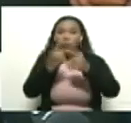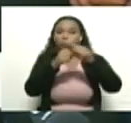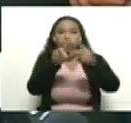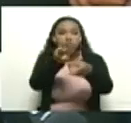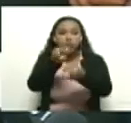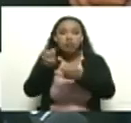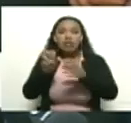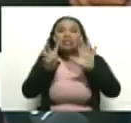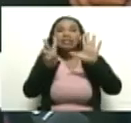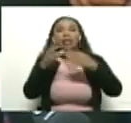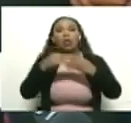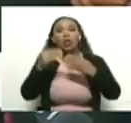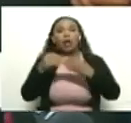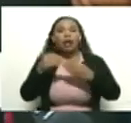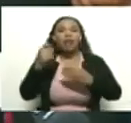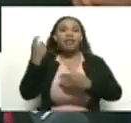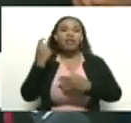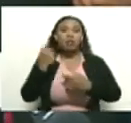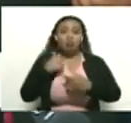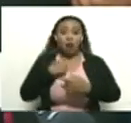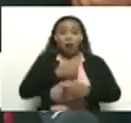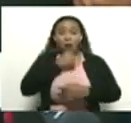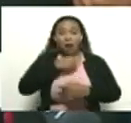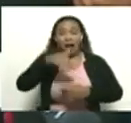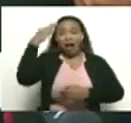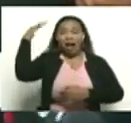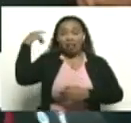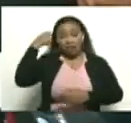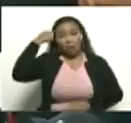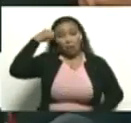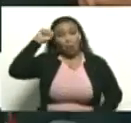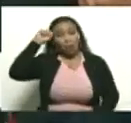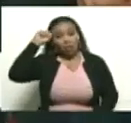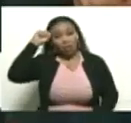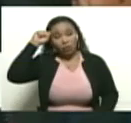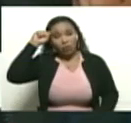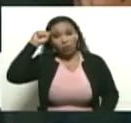más viejitos como yo. $7 estaba,